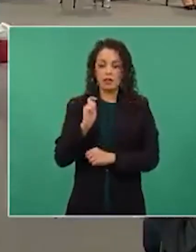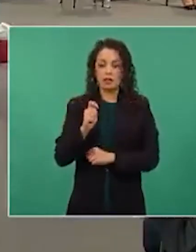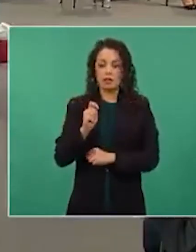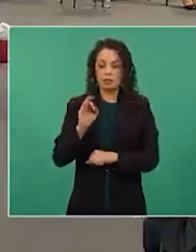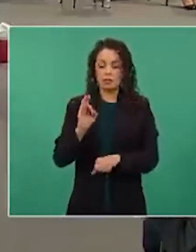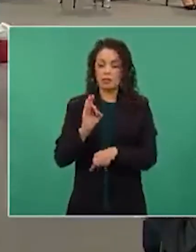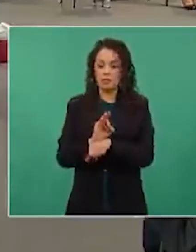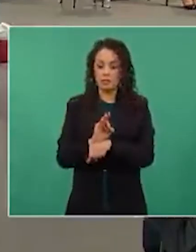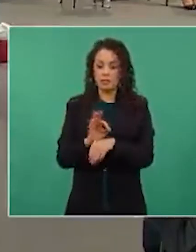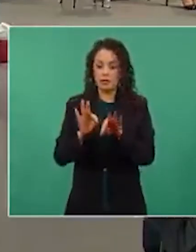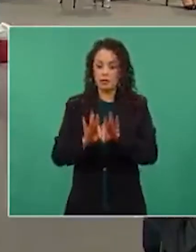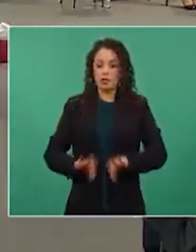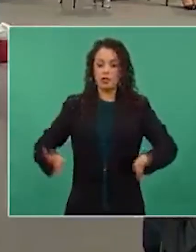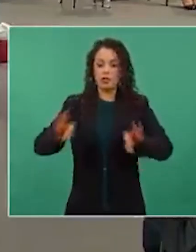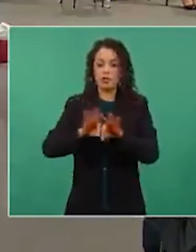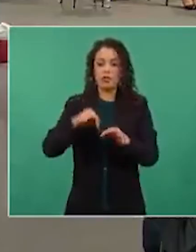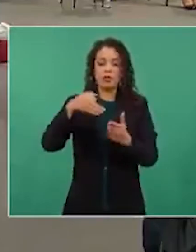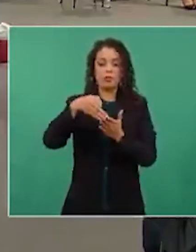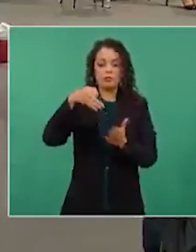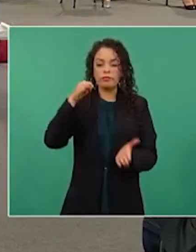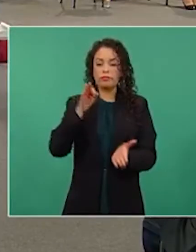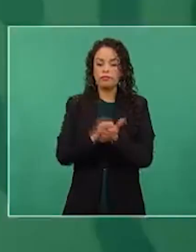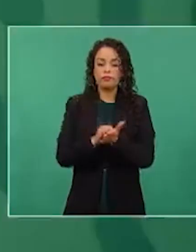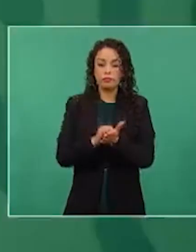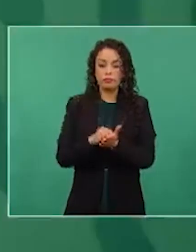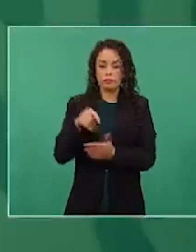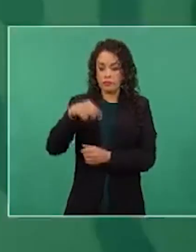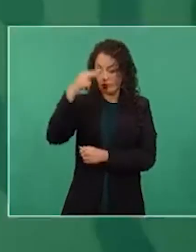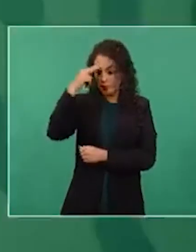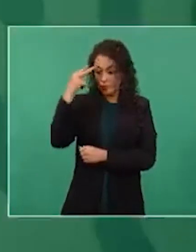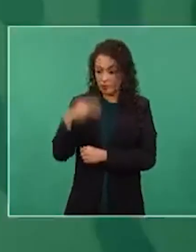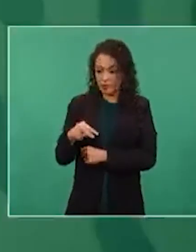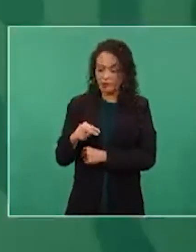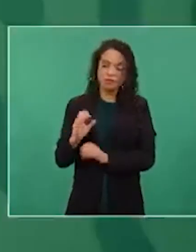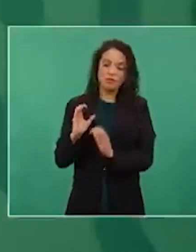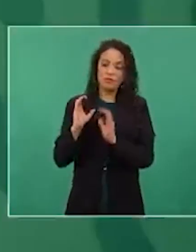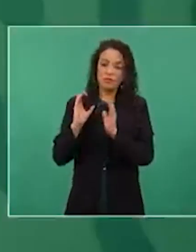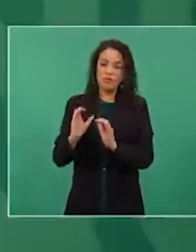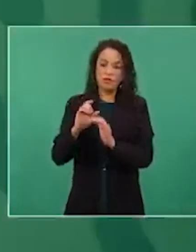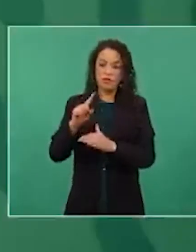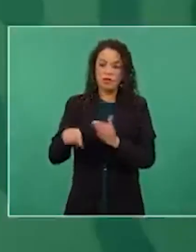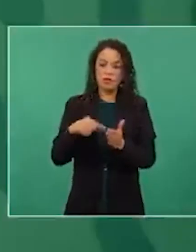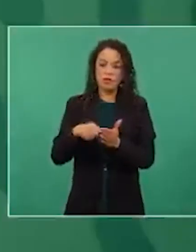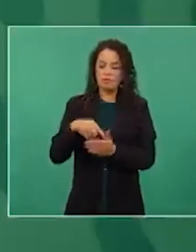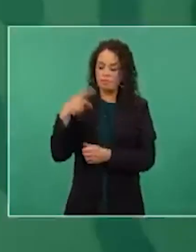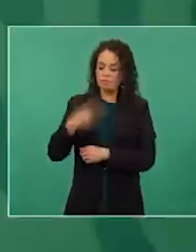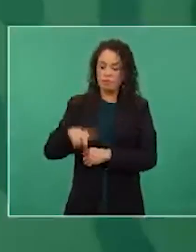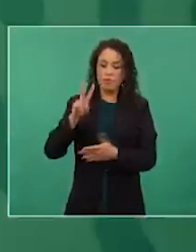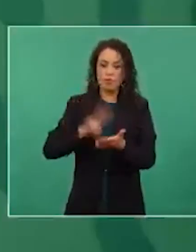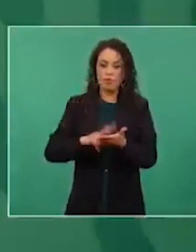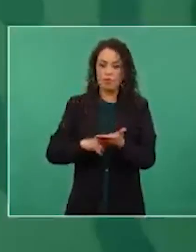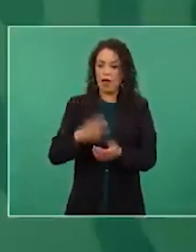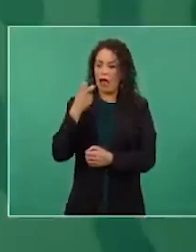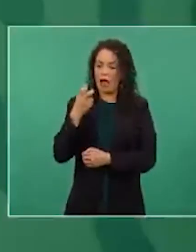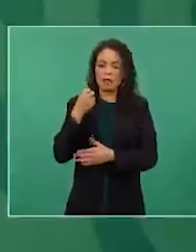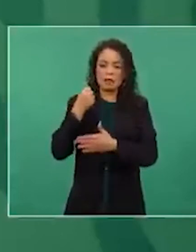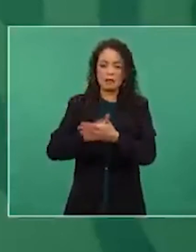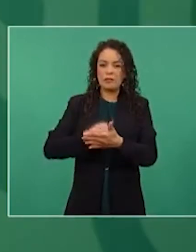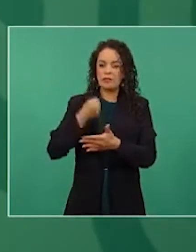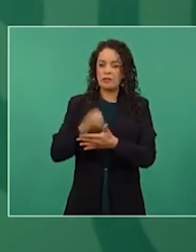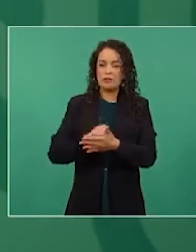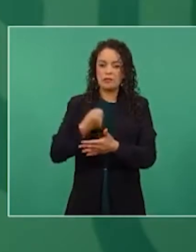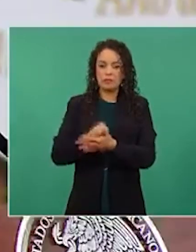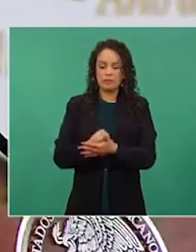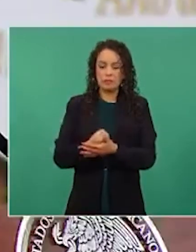nuestros valores hacer de nuestra patria el lugar donde nos cuidamos esa es la única tarea es el objetivo de la cuarta